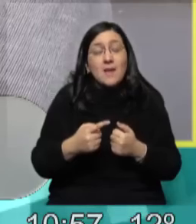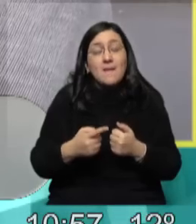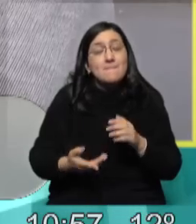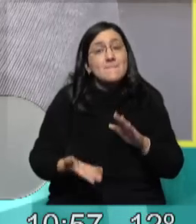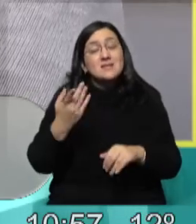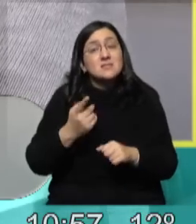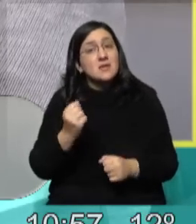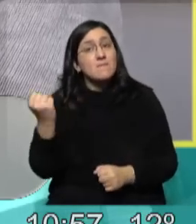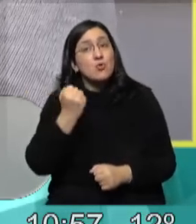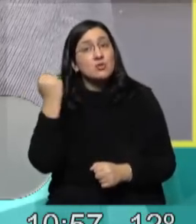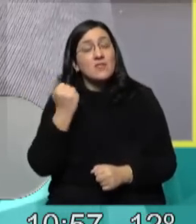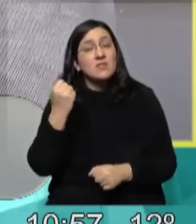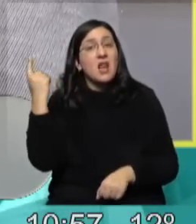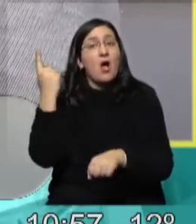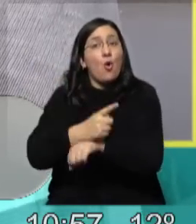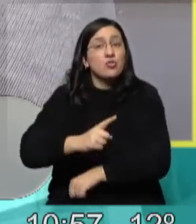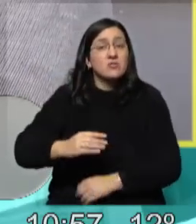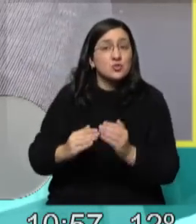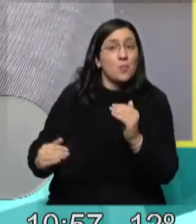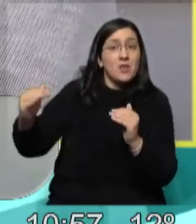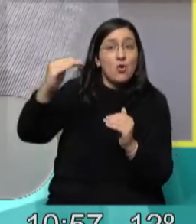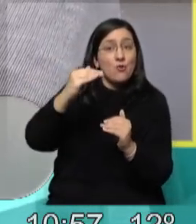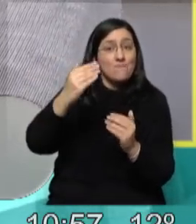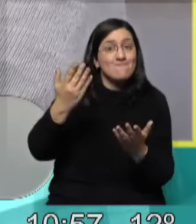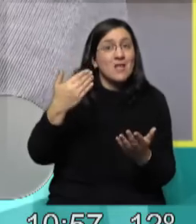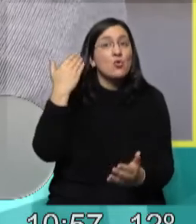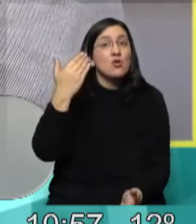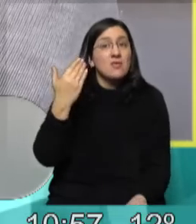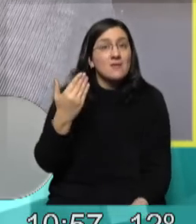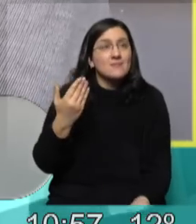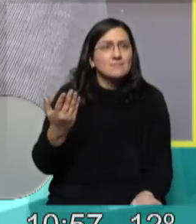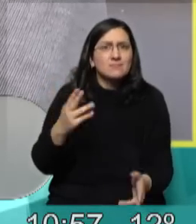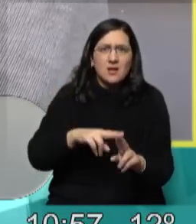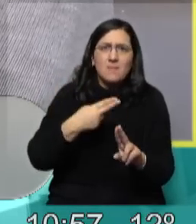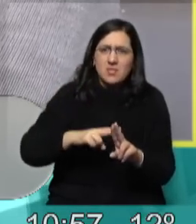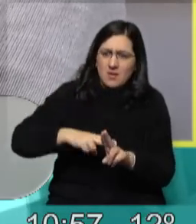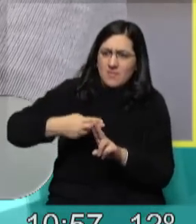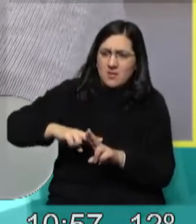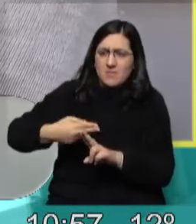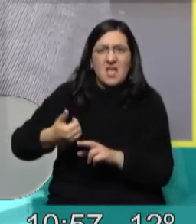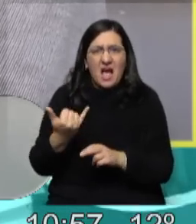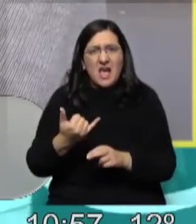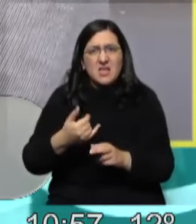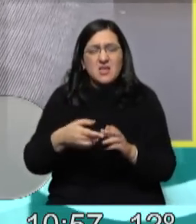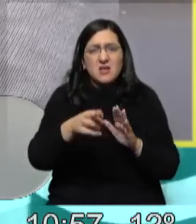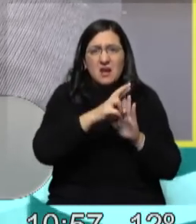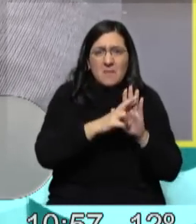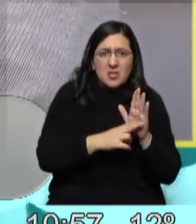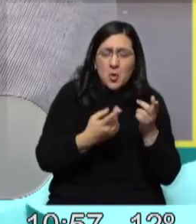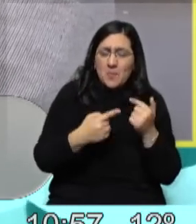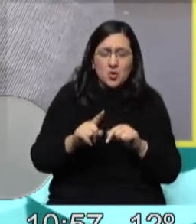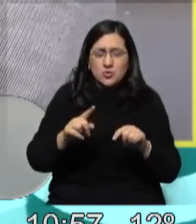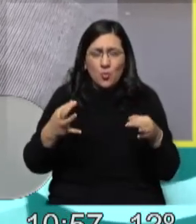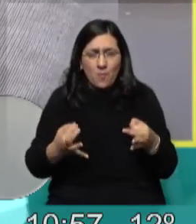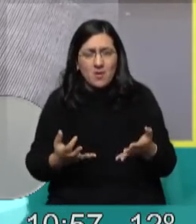presidente de Antel o la ministra de acá o de allá. Es como recurrente en el Estado lo que está pasando así.